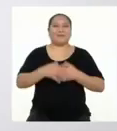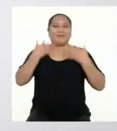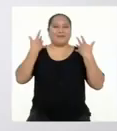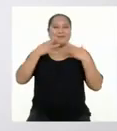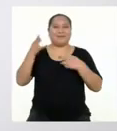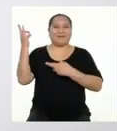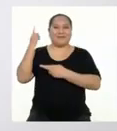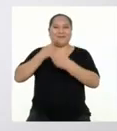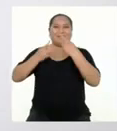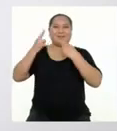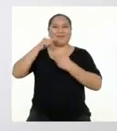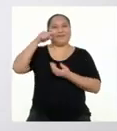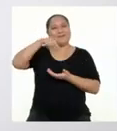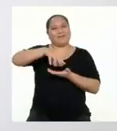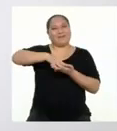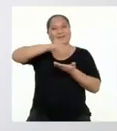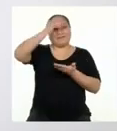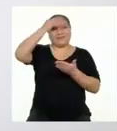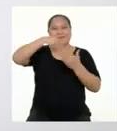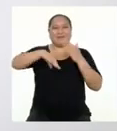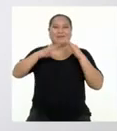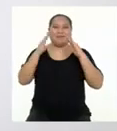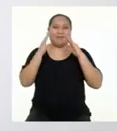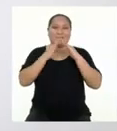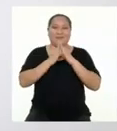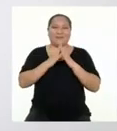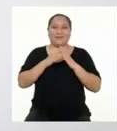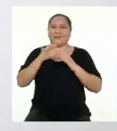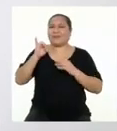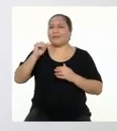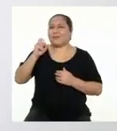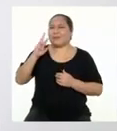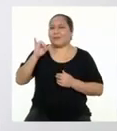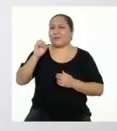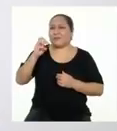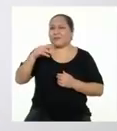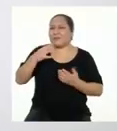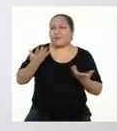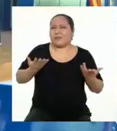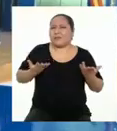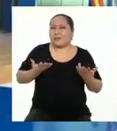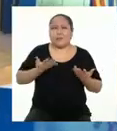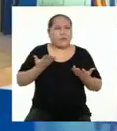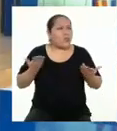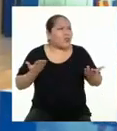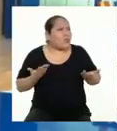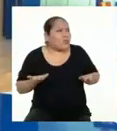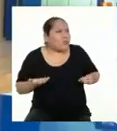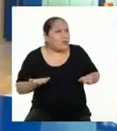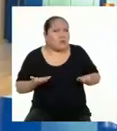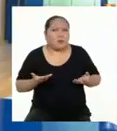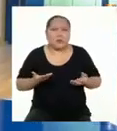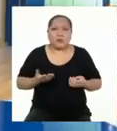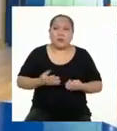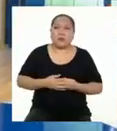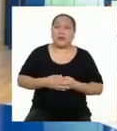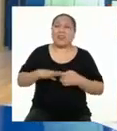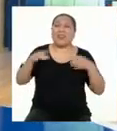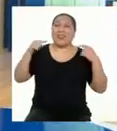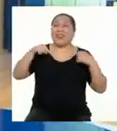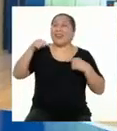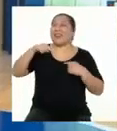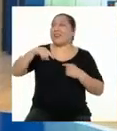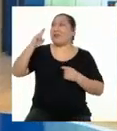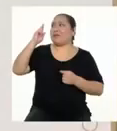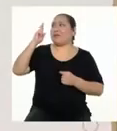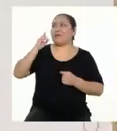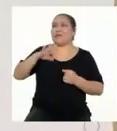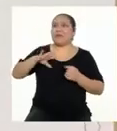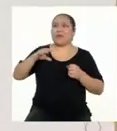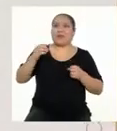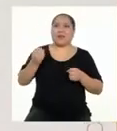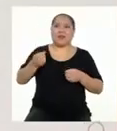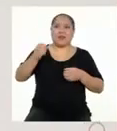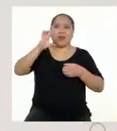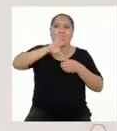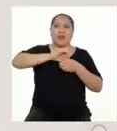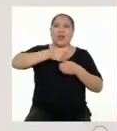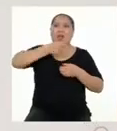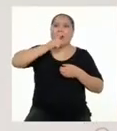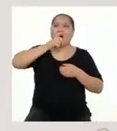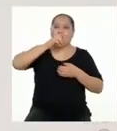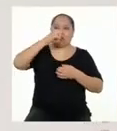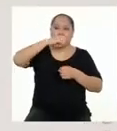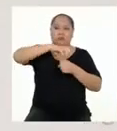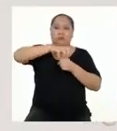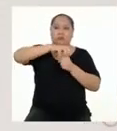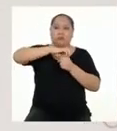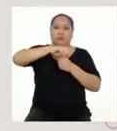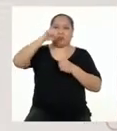Estamos de vuelta en Aprendo en Casa. Yaremis, ¿por dónde estás? Aquí, profesor Iván, fui a llenar mi botella de